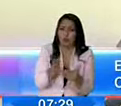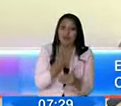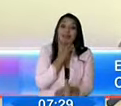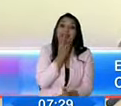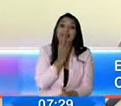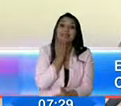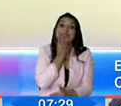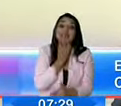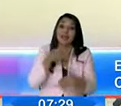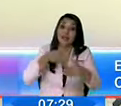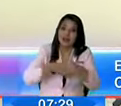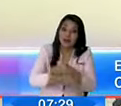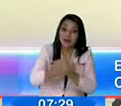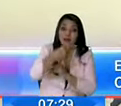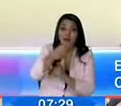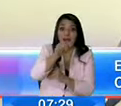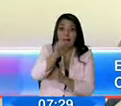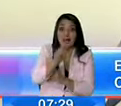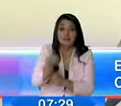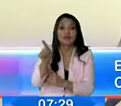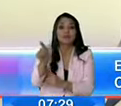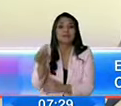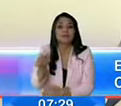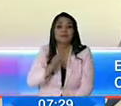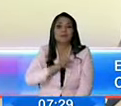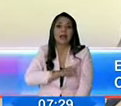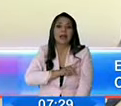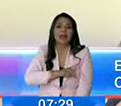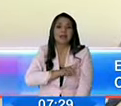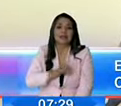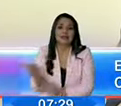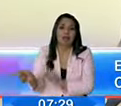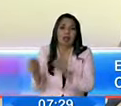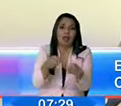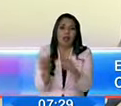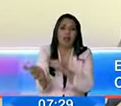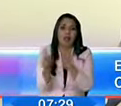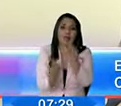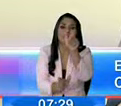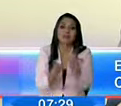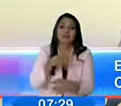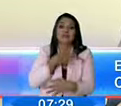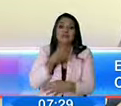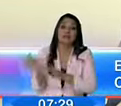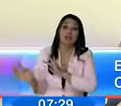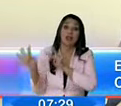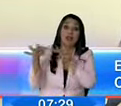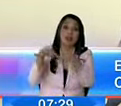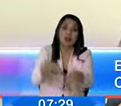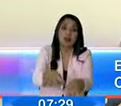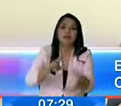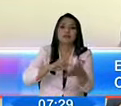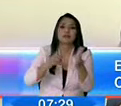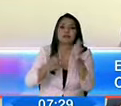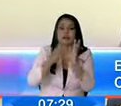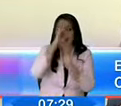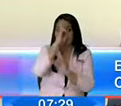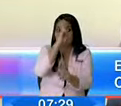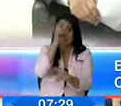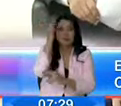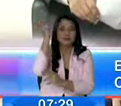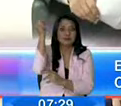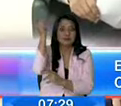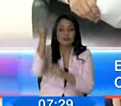que ha entrado en Gaza, es los palestinos que están enviando a población civil, que es una flagrante violación de los derechos